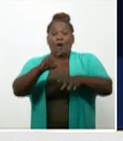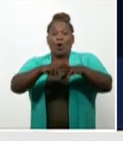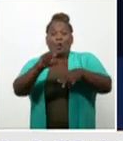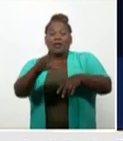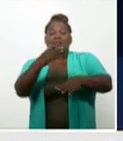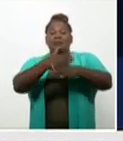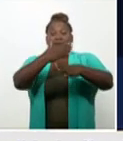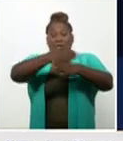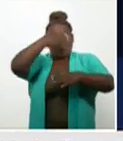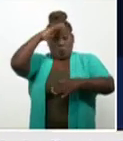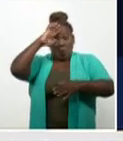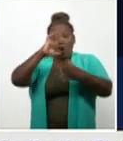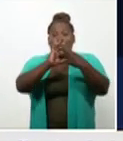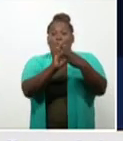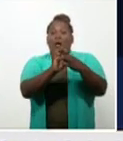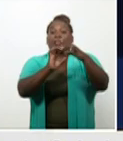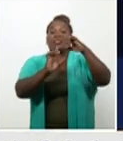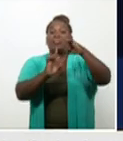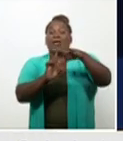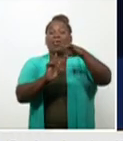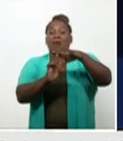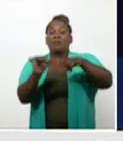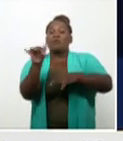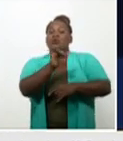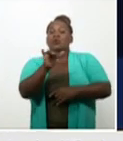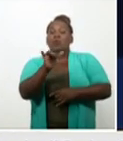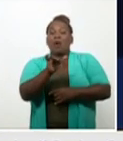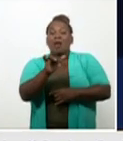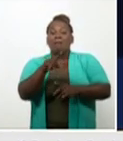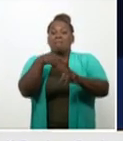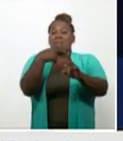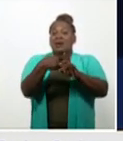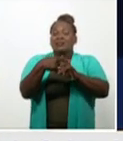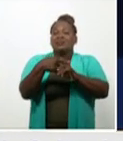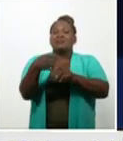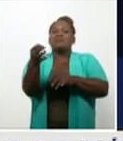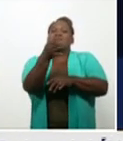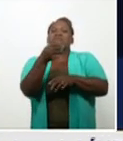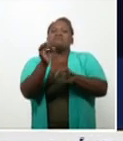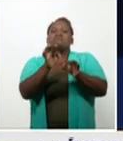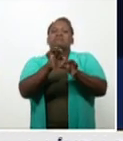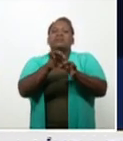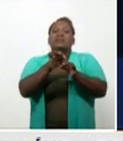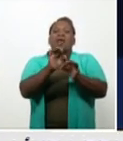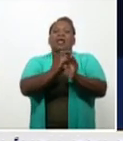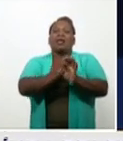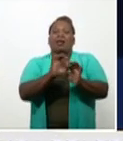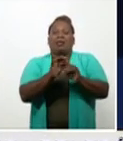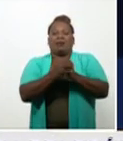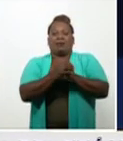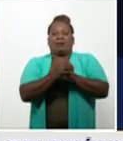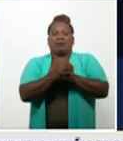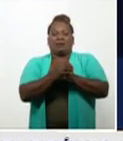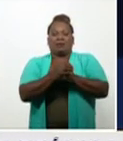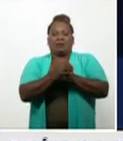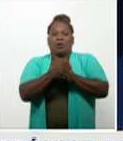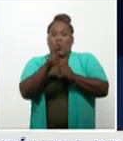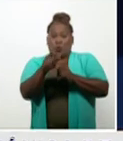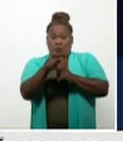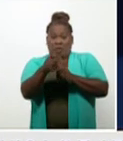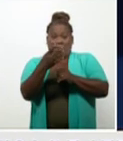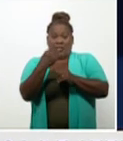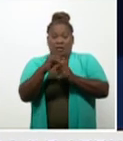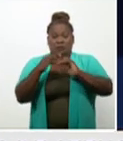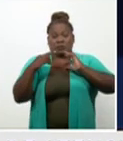Cuba, Guantánamo y, como dijimos, el municipio especial Isla de la Juventud. Y ustedes dirán, bueno, pero es que todos los días lo repite,